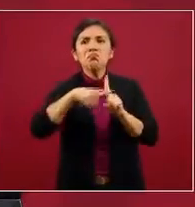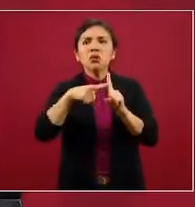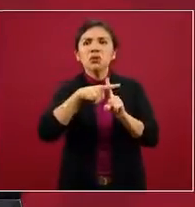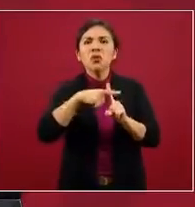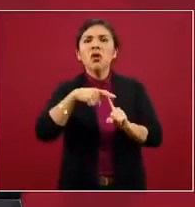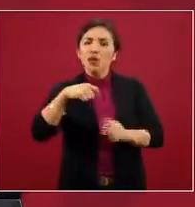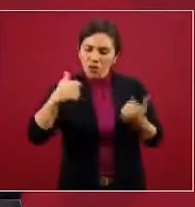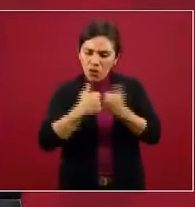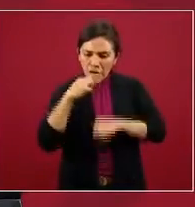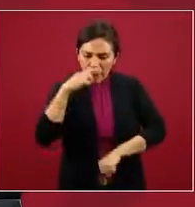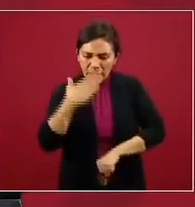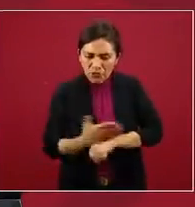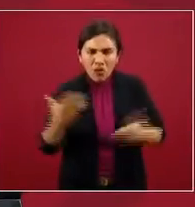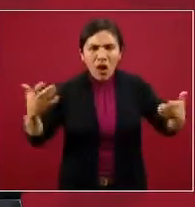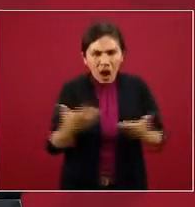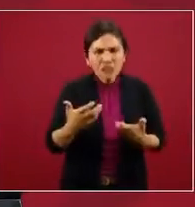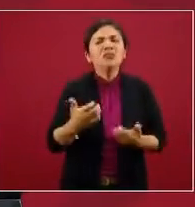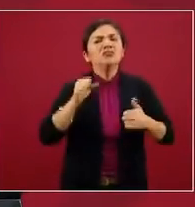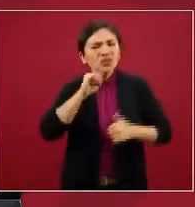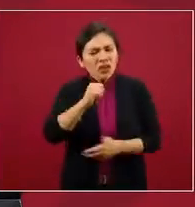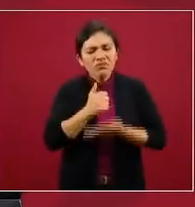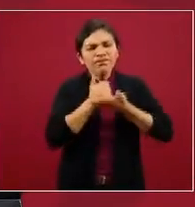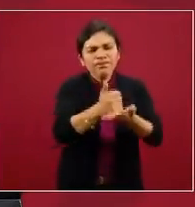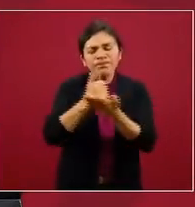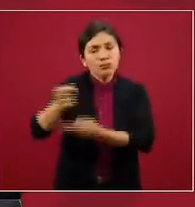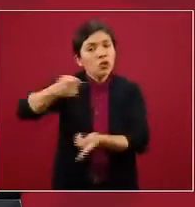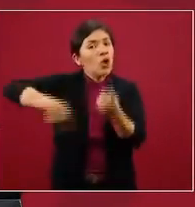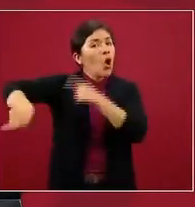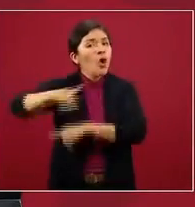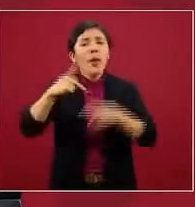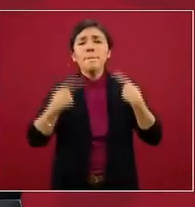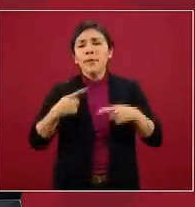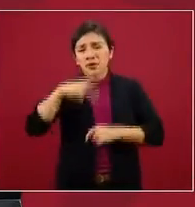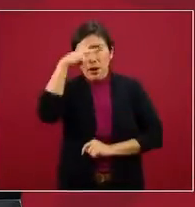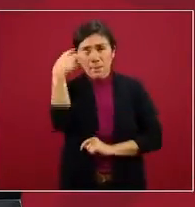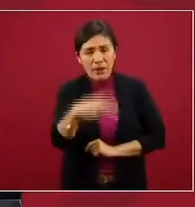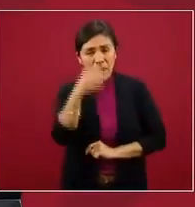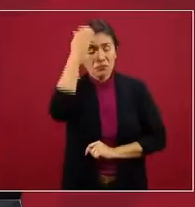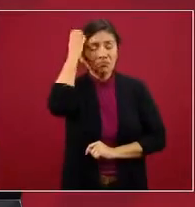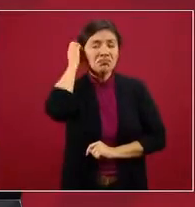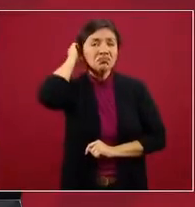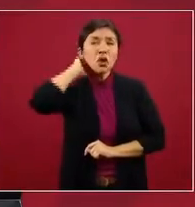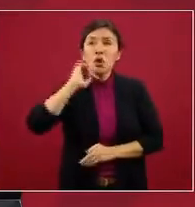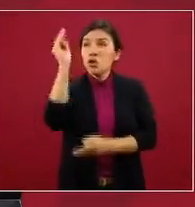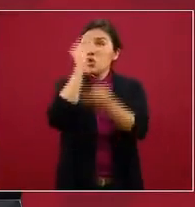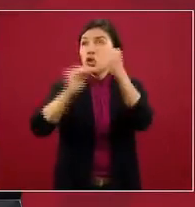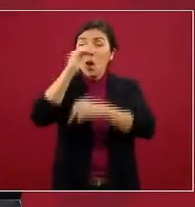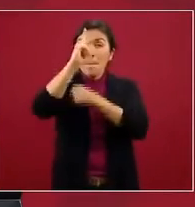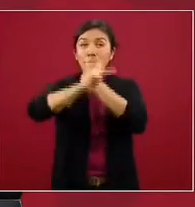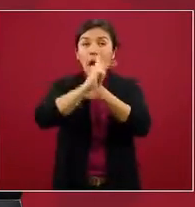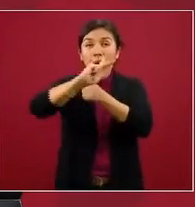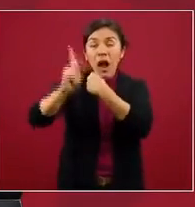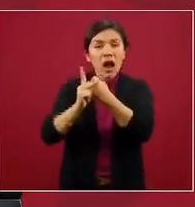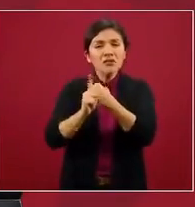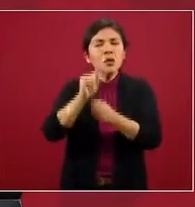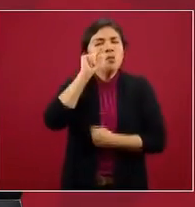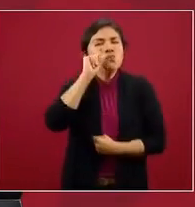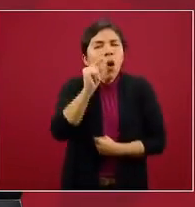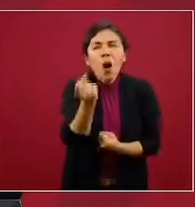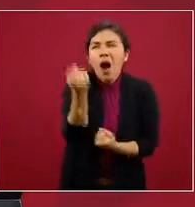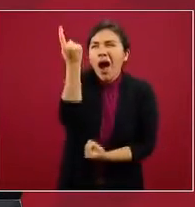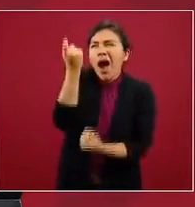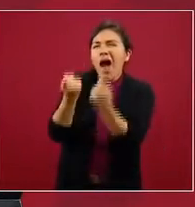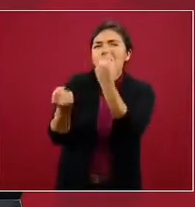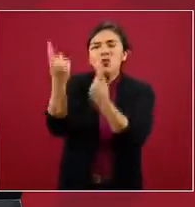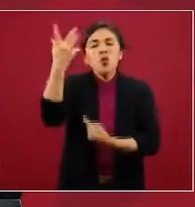comportamiento responsable, solidario que ha tenido el pueblo de México. En pocos países se tuvo un modelo